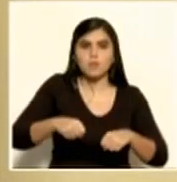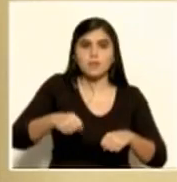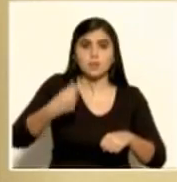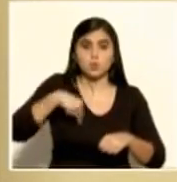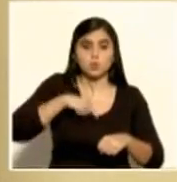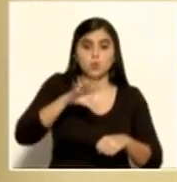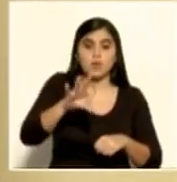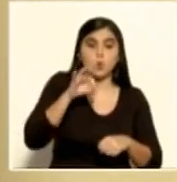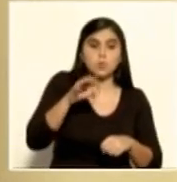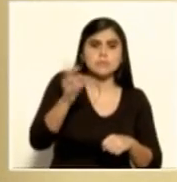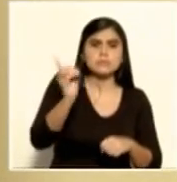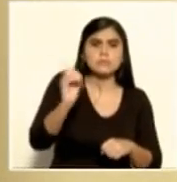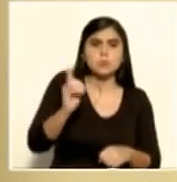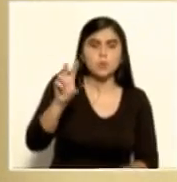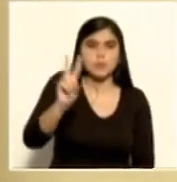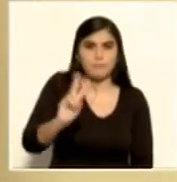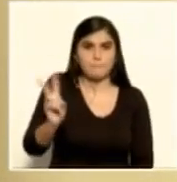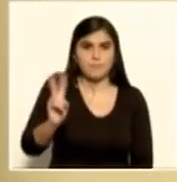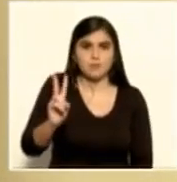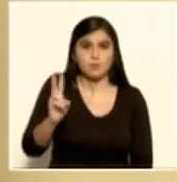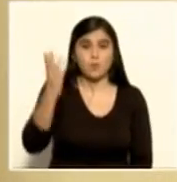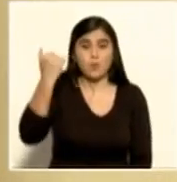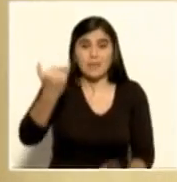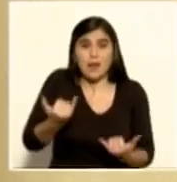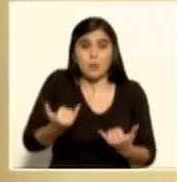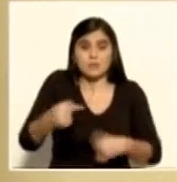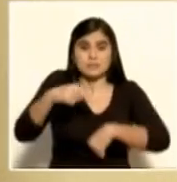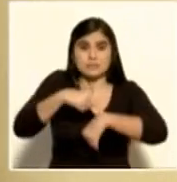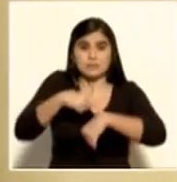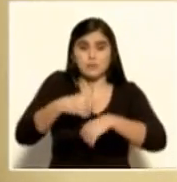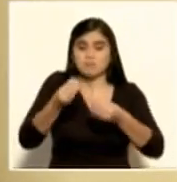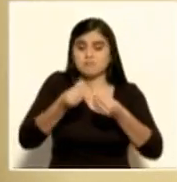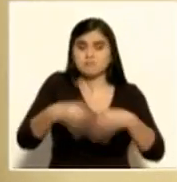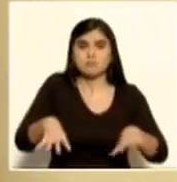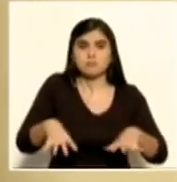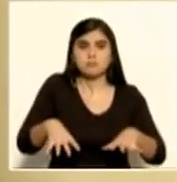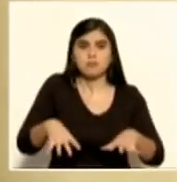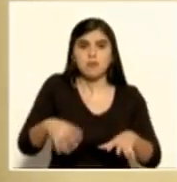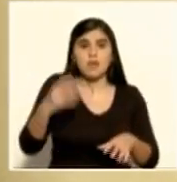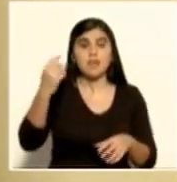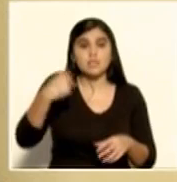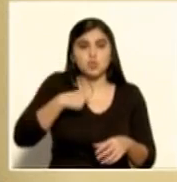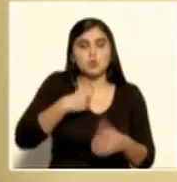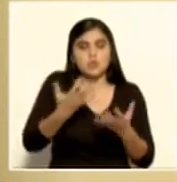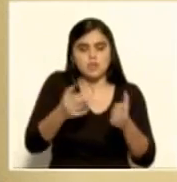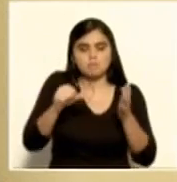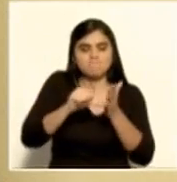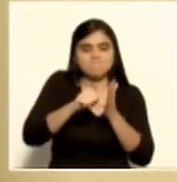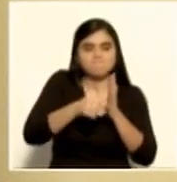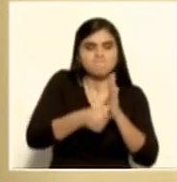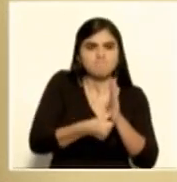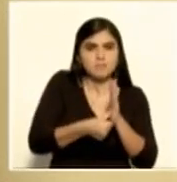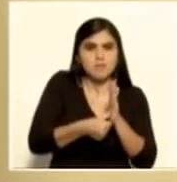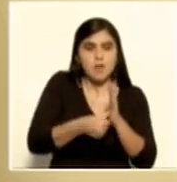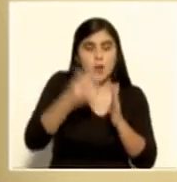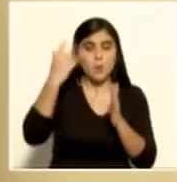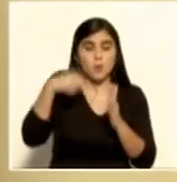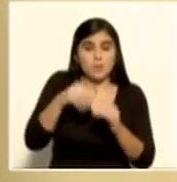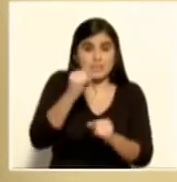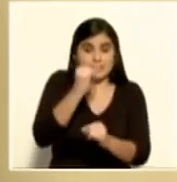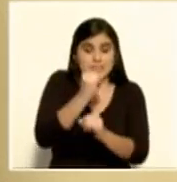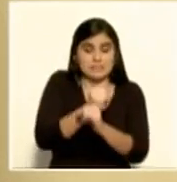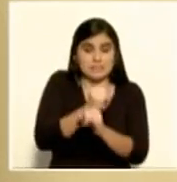este momento se ha perdido. Y yo también quiero ser enfático en que la institucionalidad,